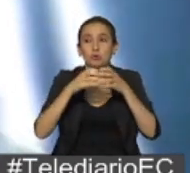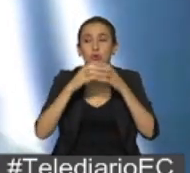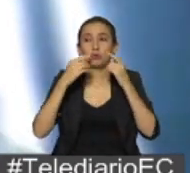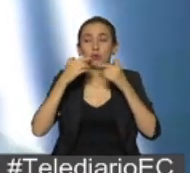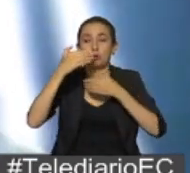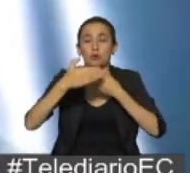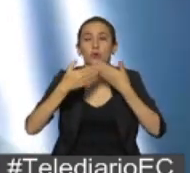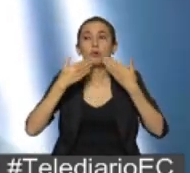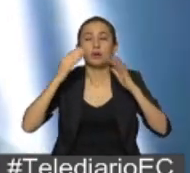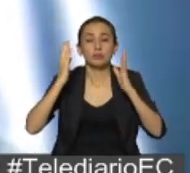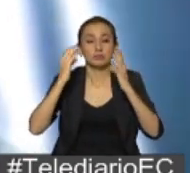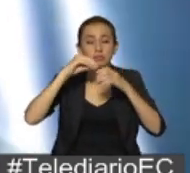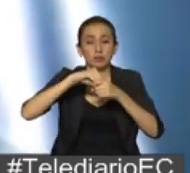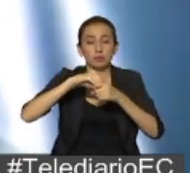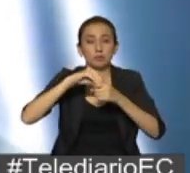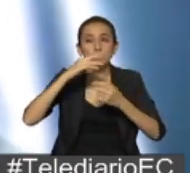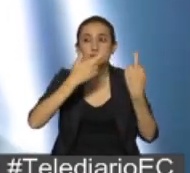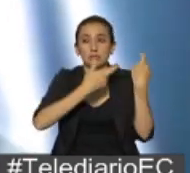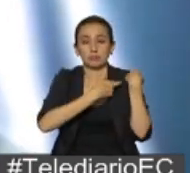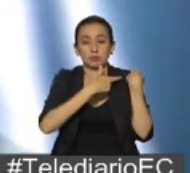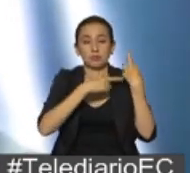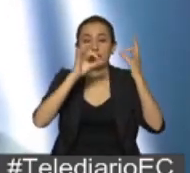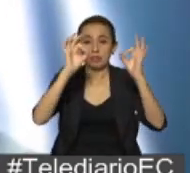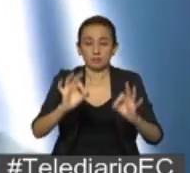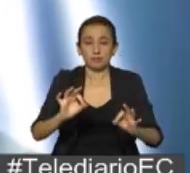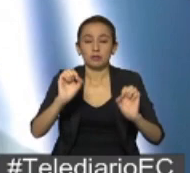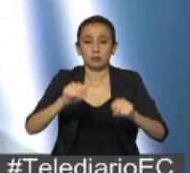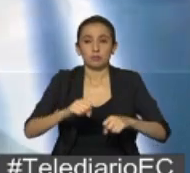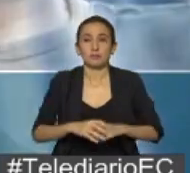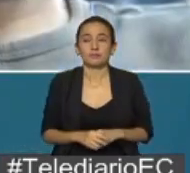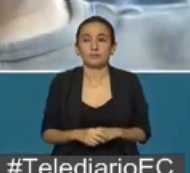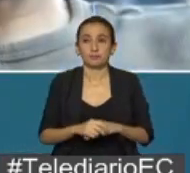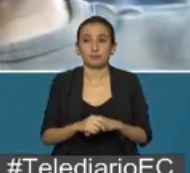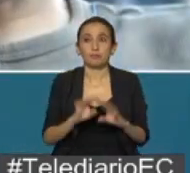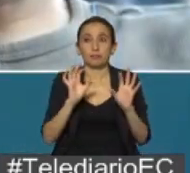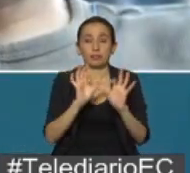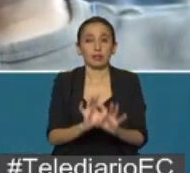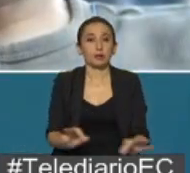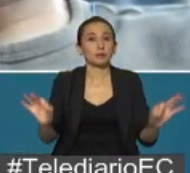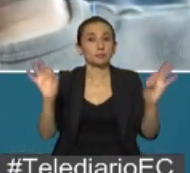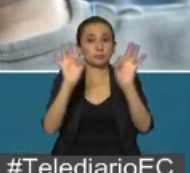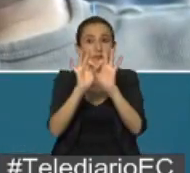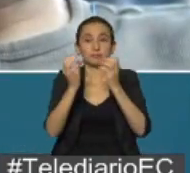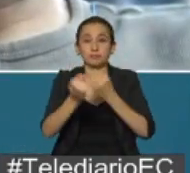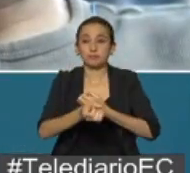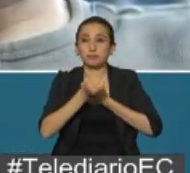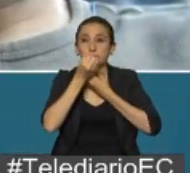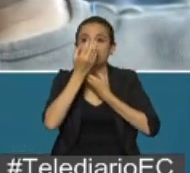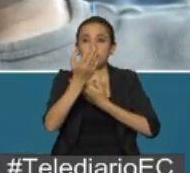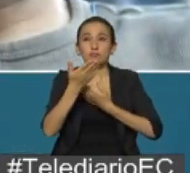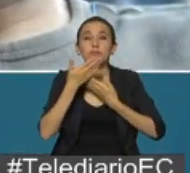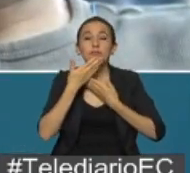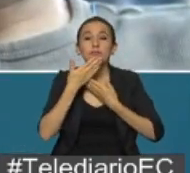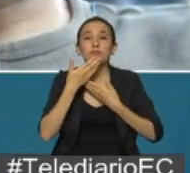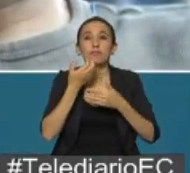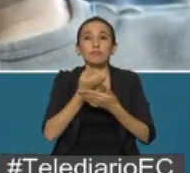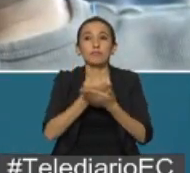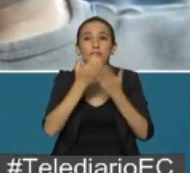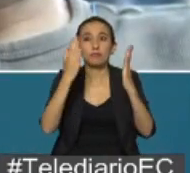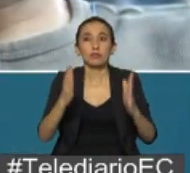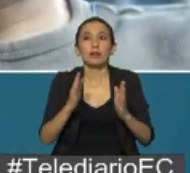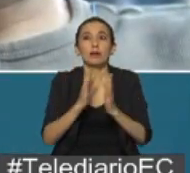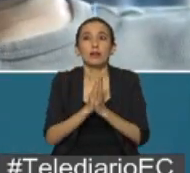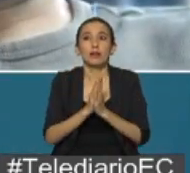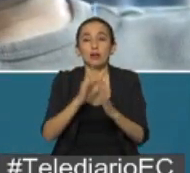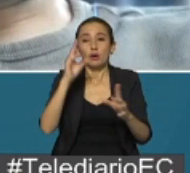sabido intervenir en el marco de sus competencias. Importantes acciones las que nos ha descrito en esta mañana, economista Jaramillo. Tal